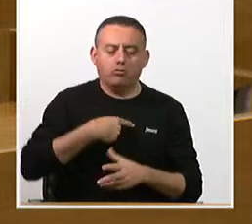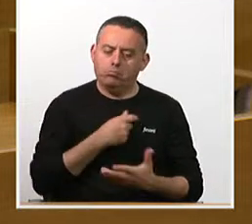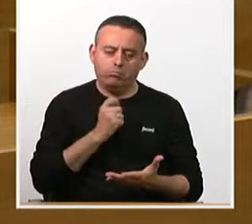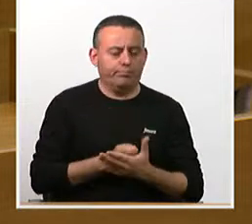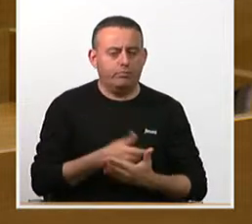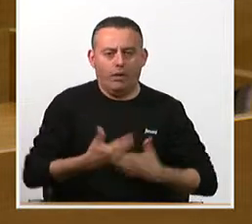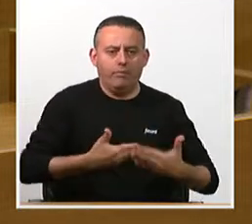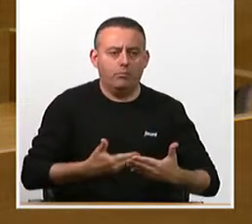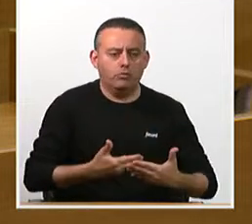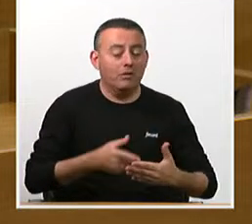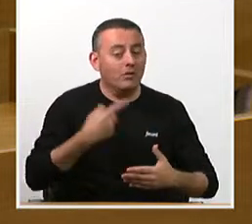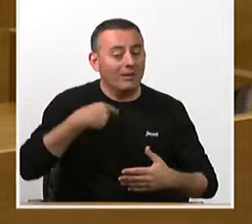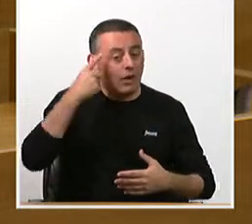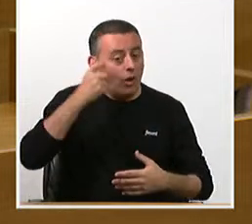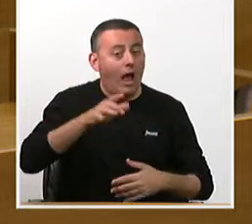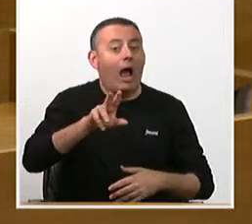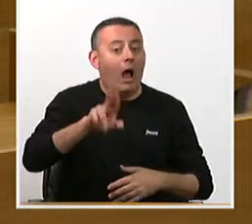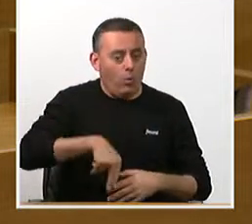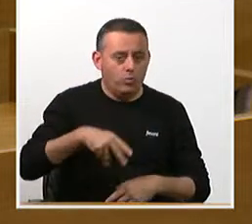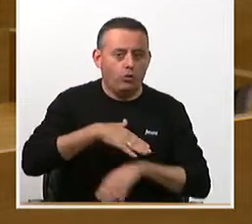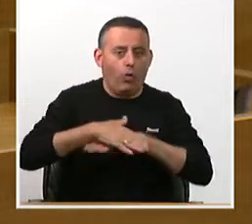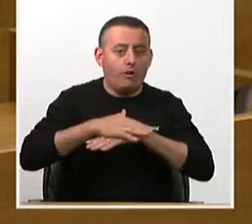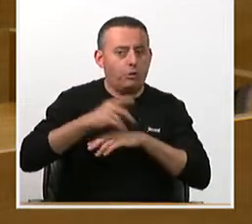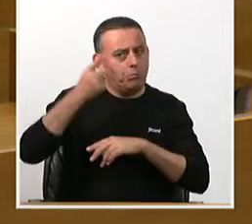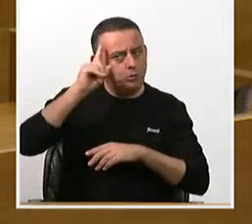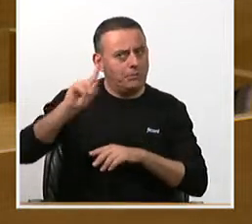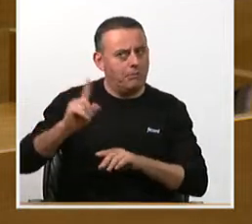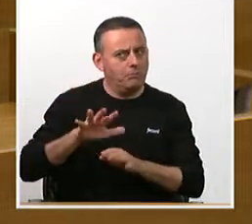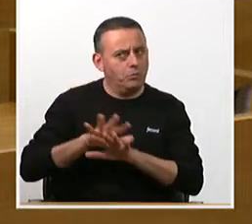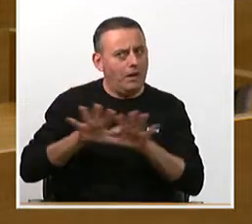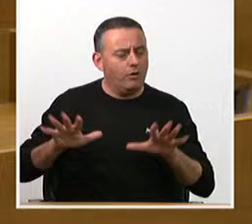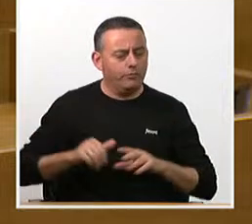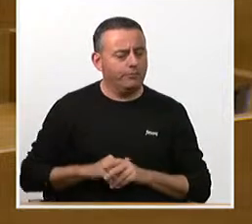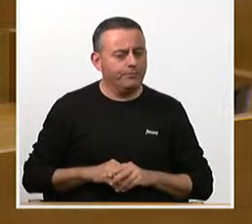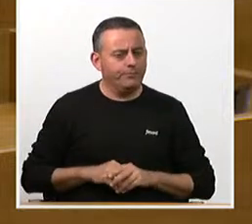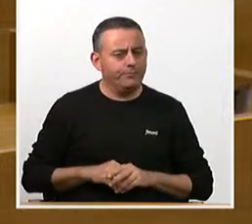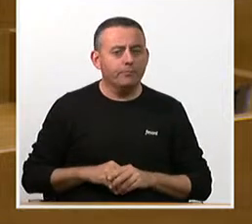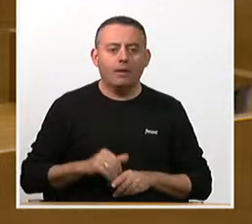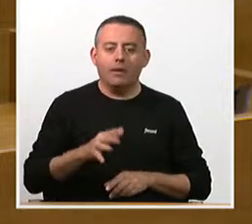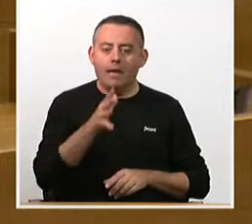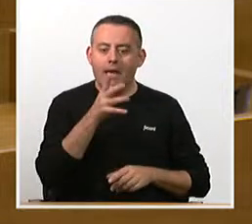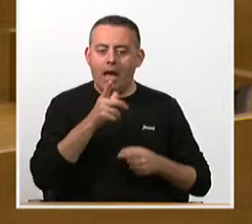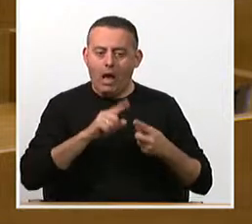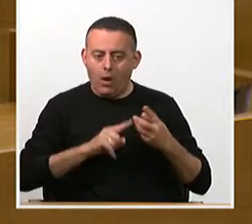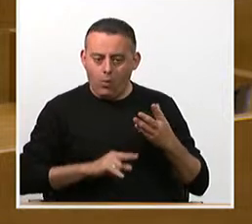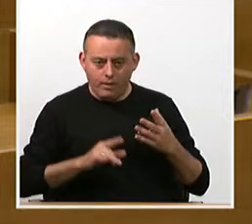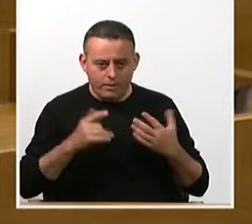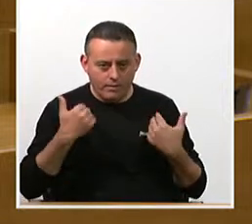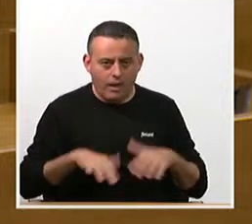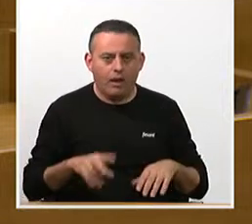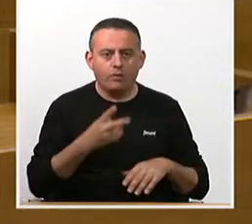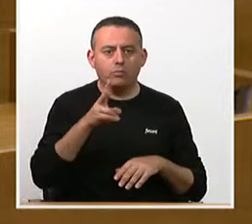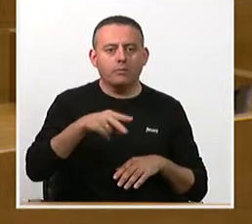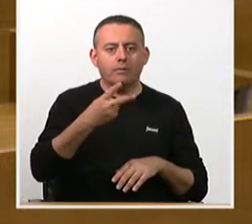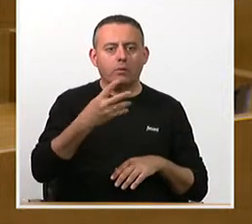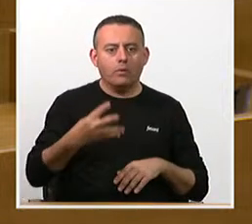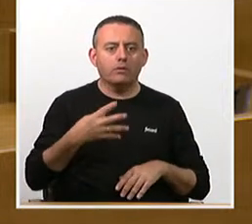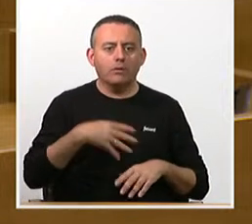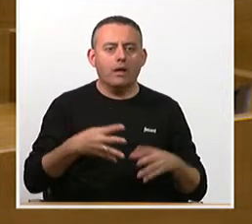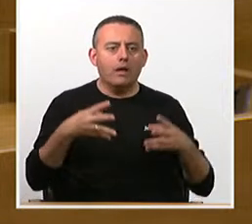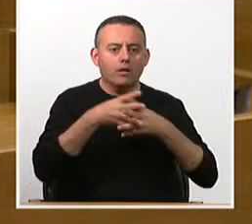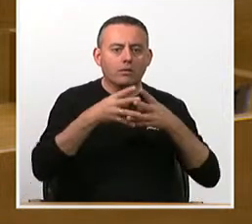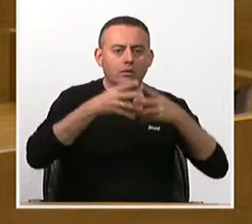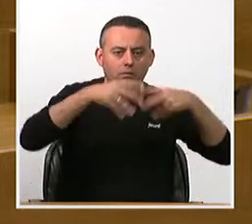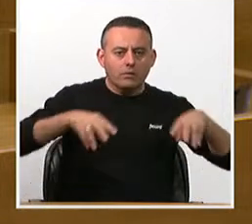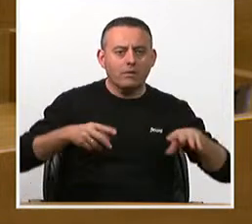sin tenerlo Claro en materia de agua hemos comentado algunas cuestiones ya hemos aprobado para el 2024 un plan de infraestructuras de la epsar con